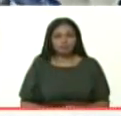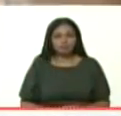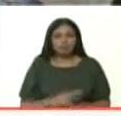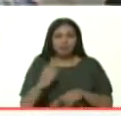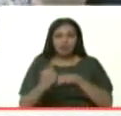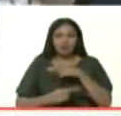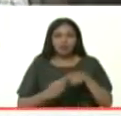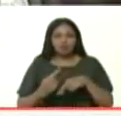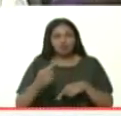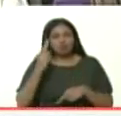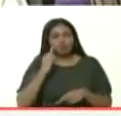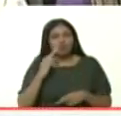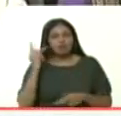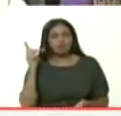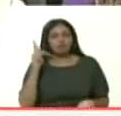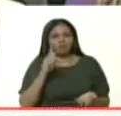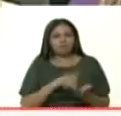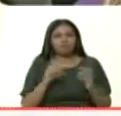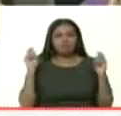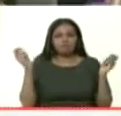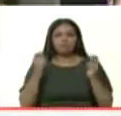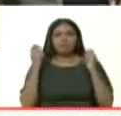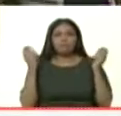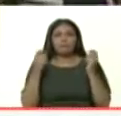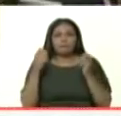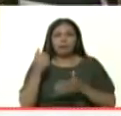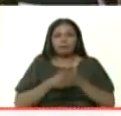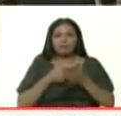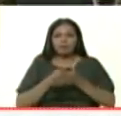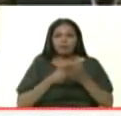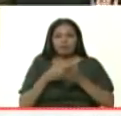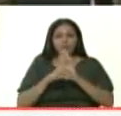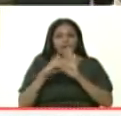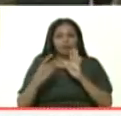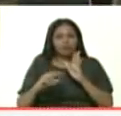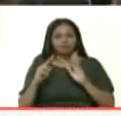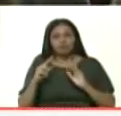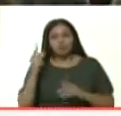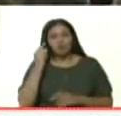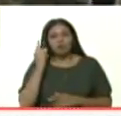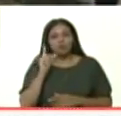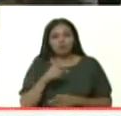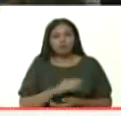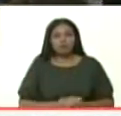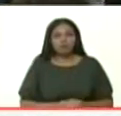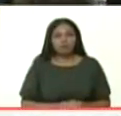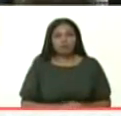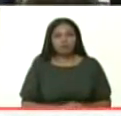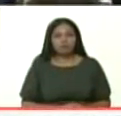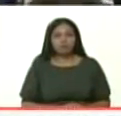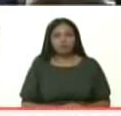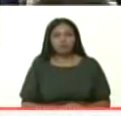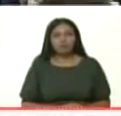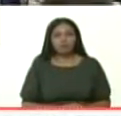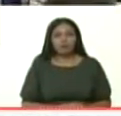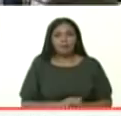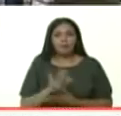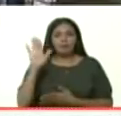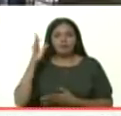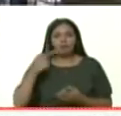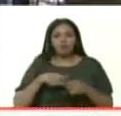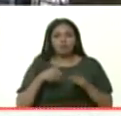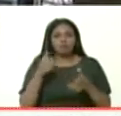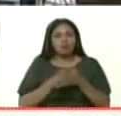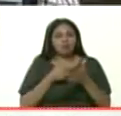revolución bolivariana va a la vanguardia de la lucha por los derechos de la mujer y comprometida con la